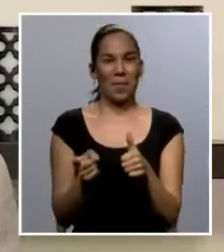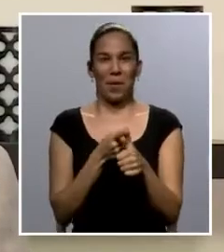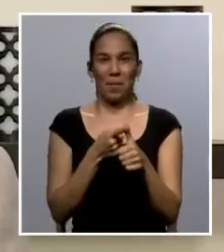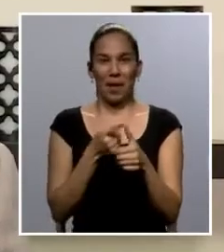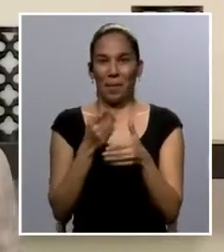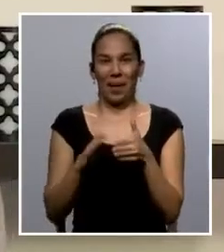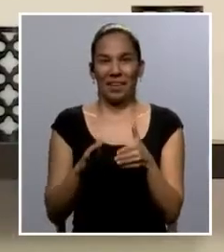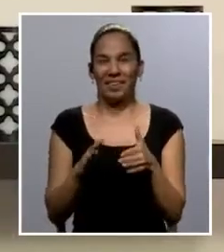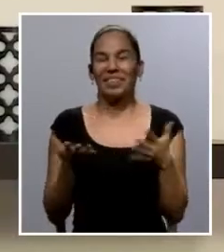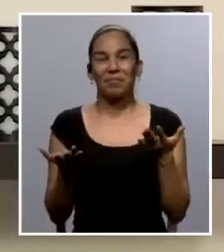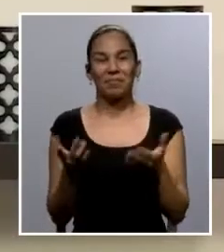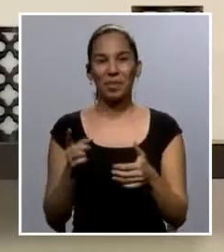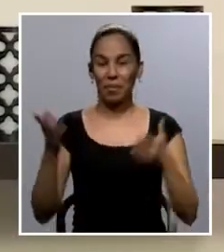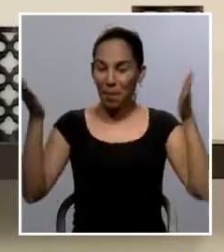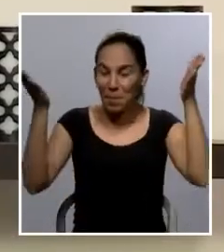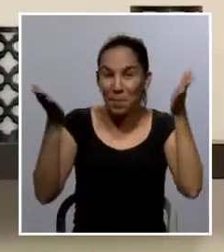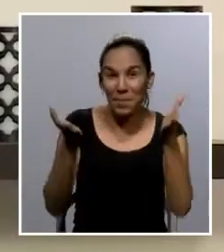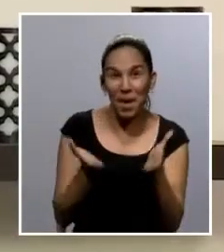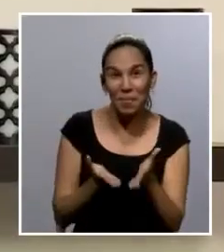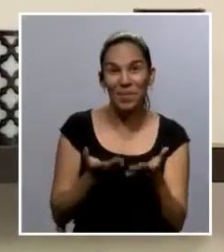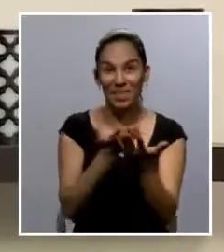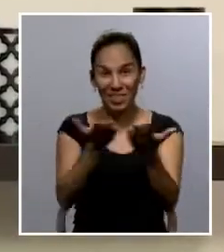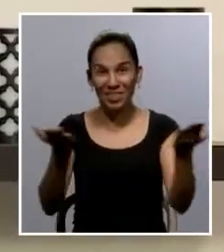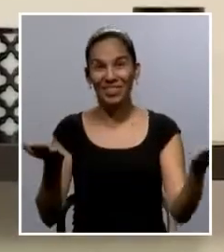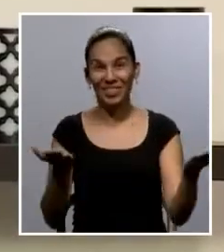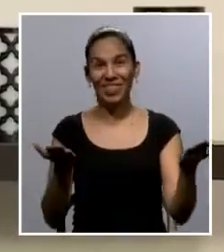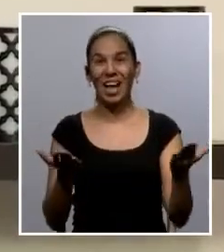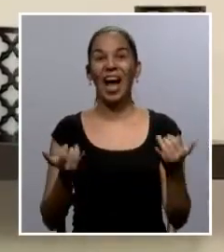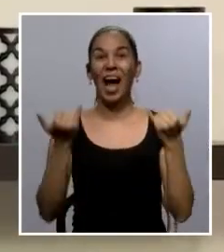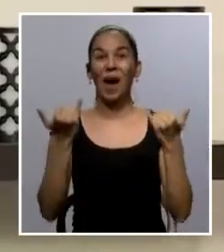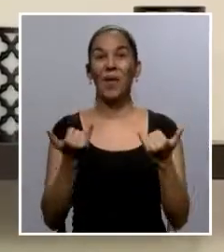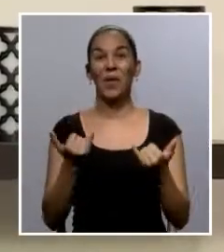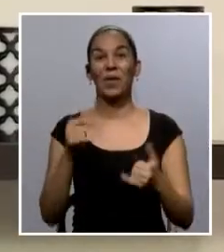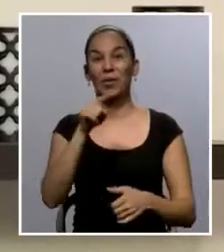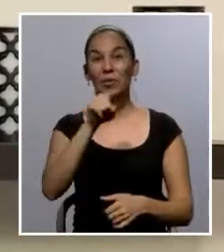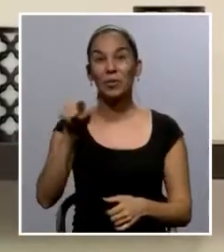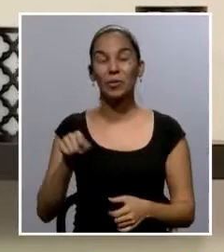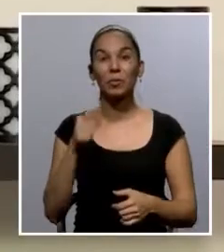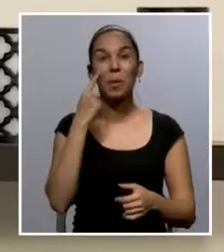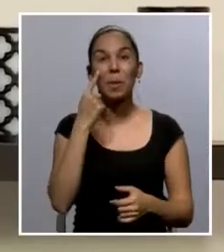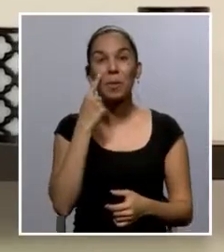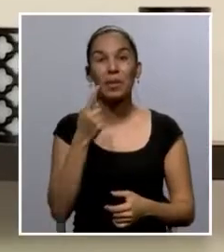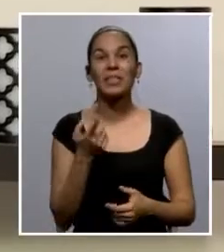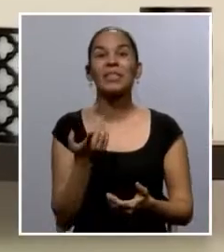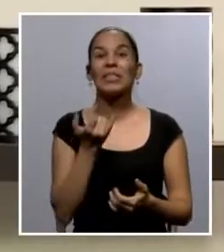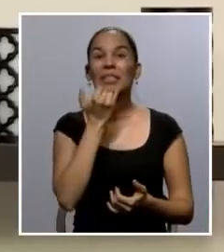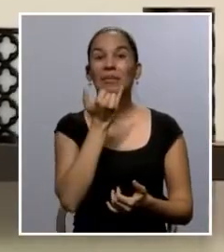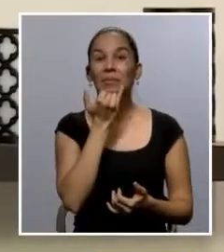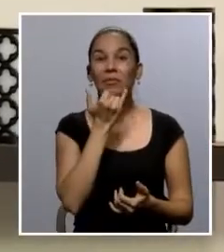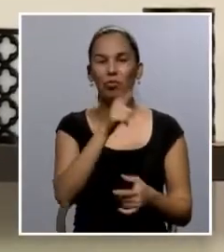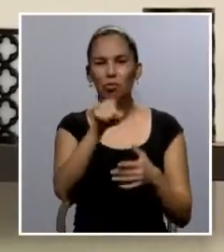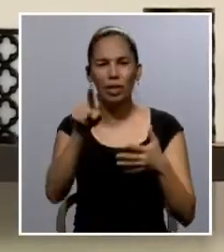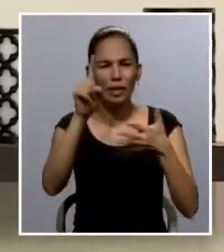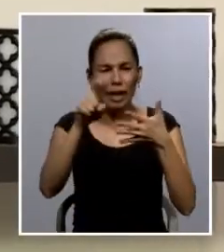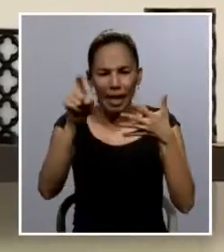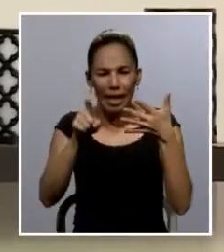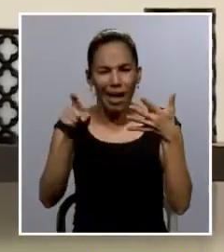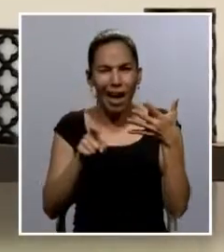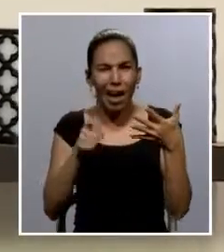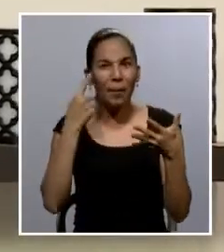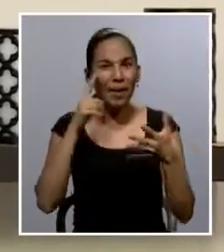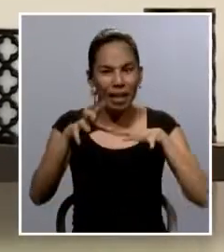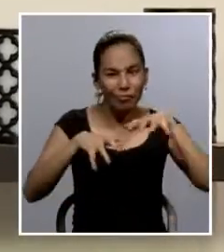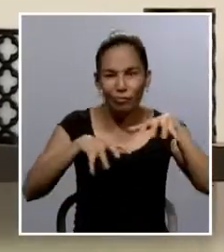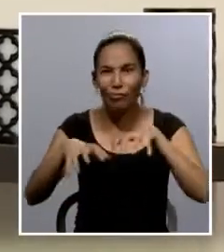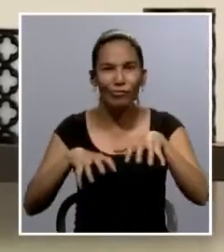de esta primera parte. Bienvenidos y bienvenidas. Así que prepárense, por ahí vamos, ahorita vamos a decir qué es lo que van a necesitar ustedes para hacer la